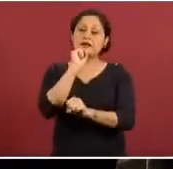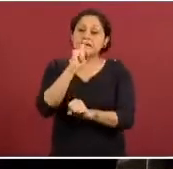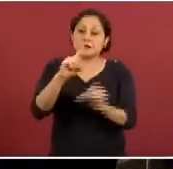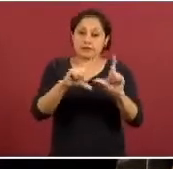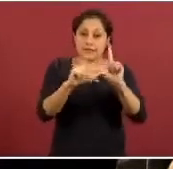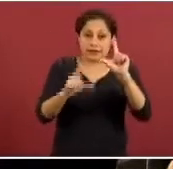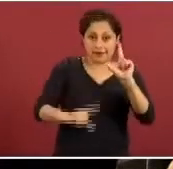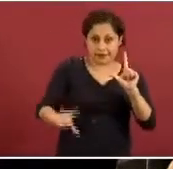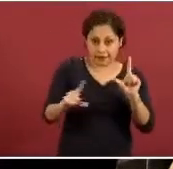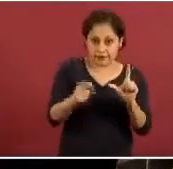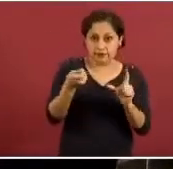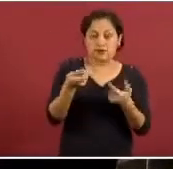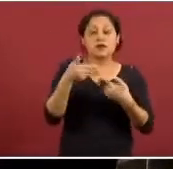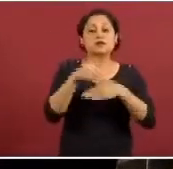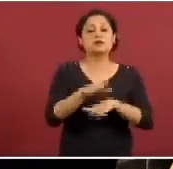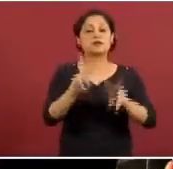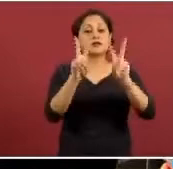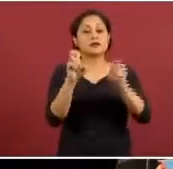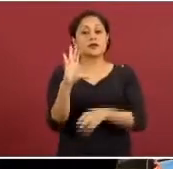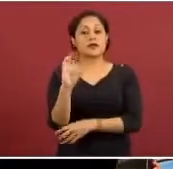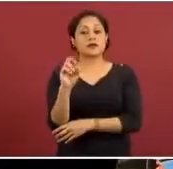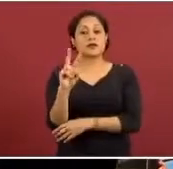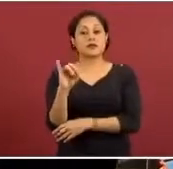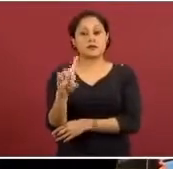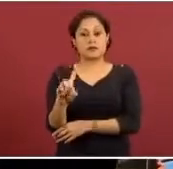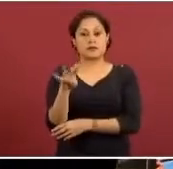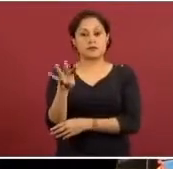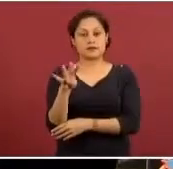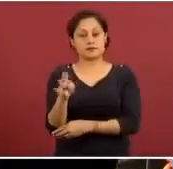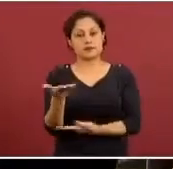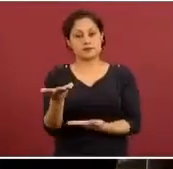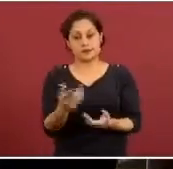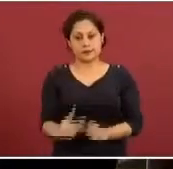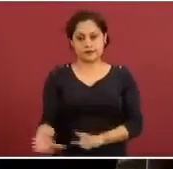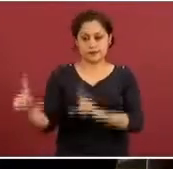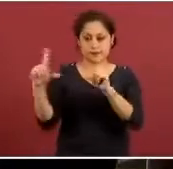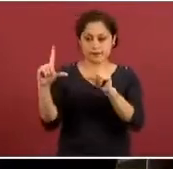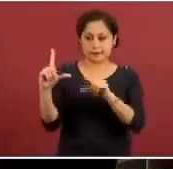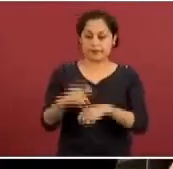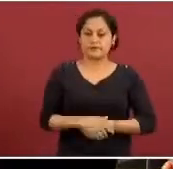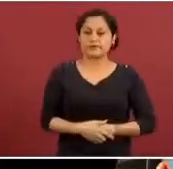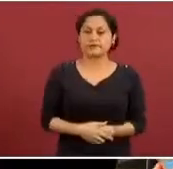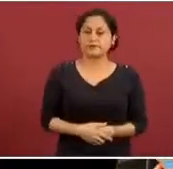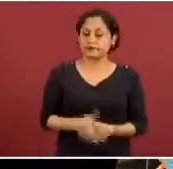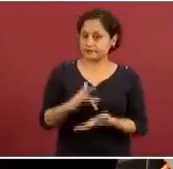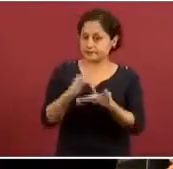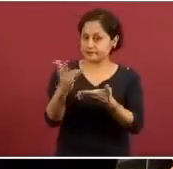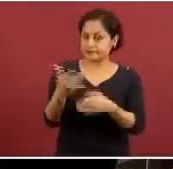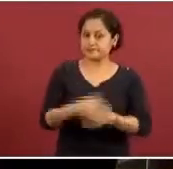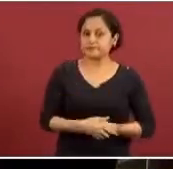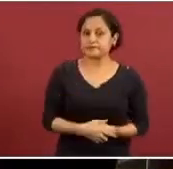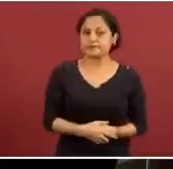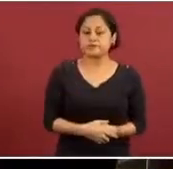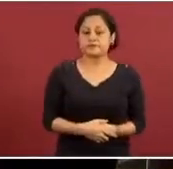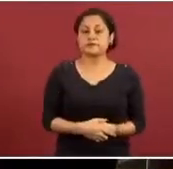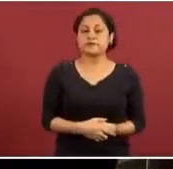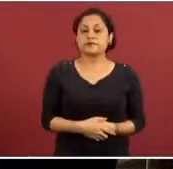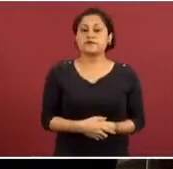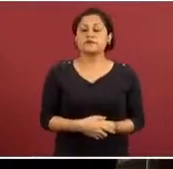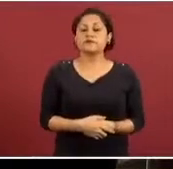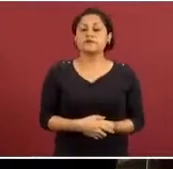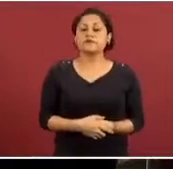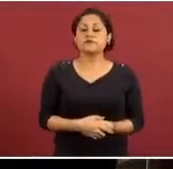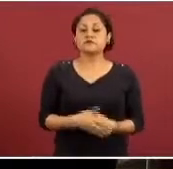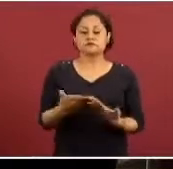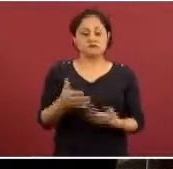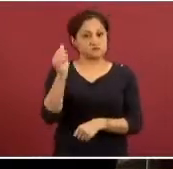¿Me pasan la siguiente, por favor? Gracias. En primer lugar, pues como siempre, presentarles